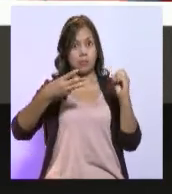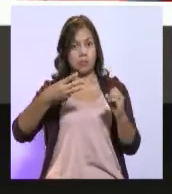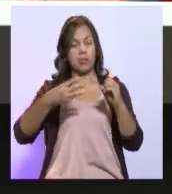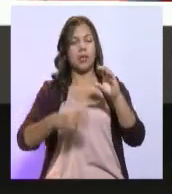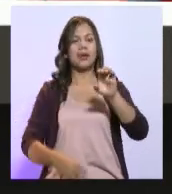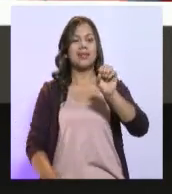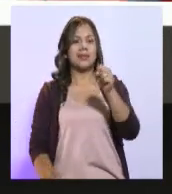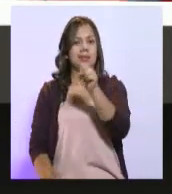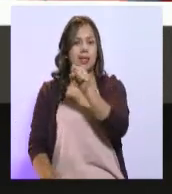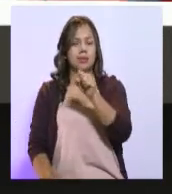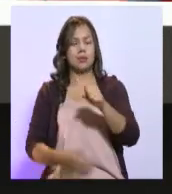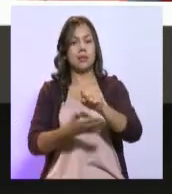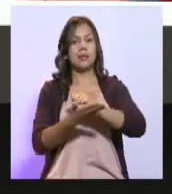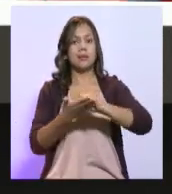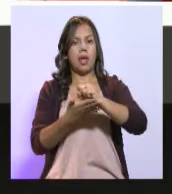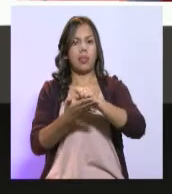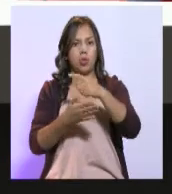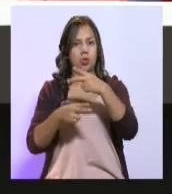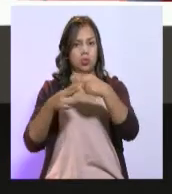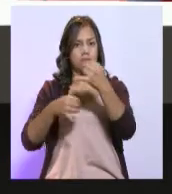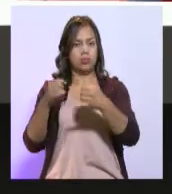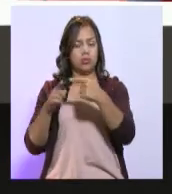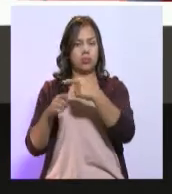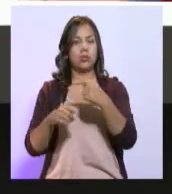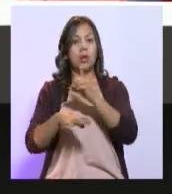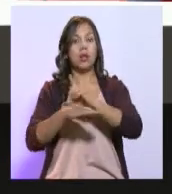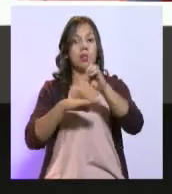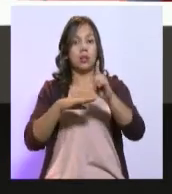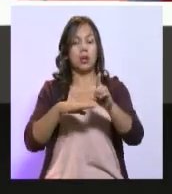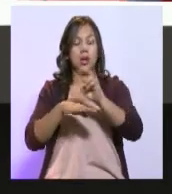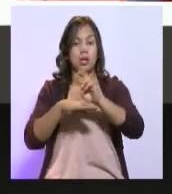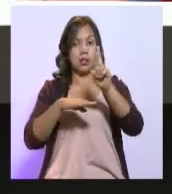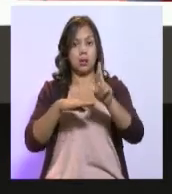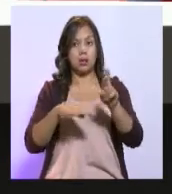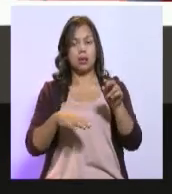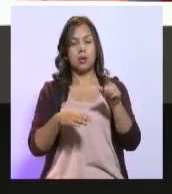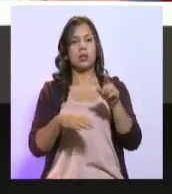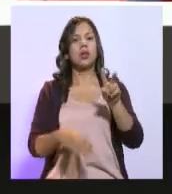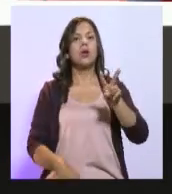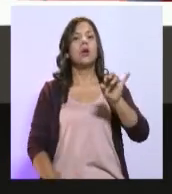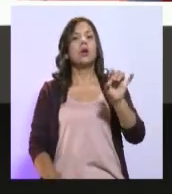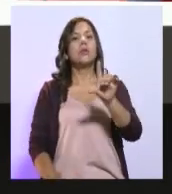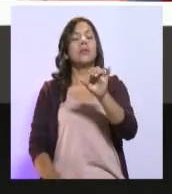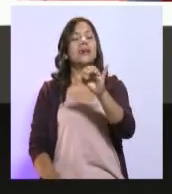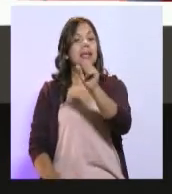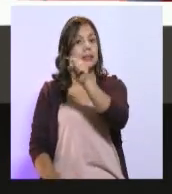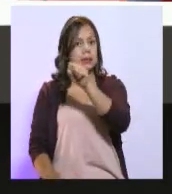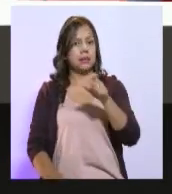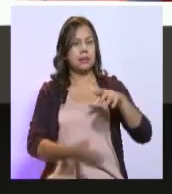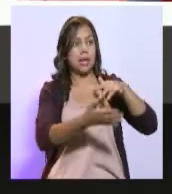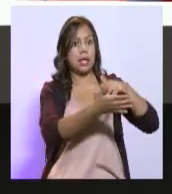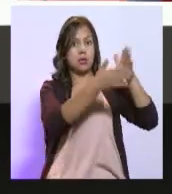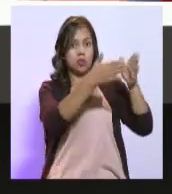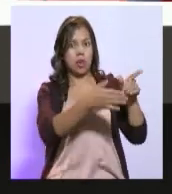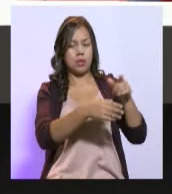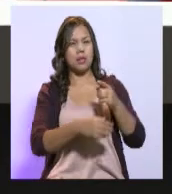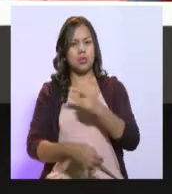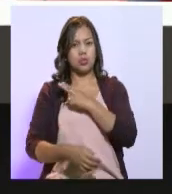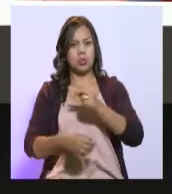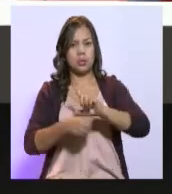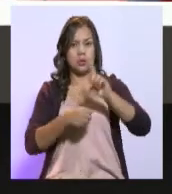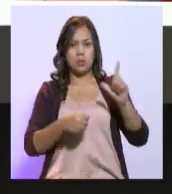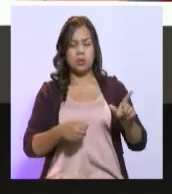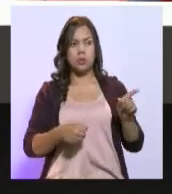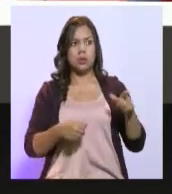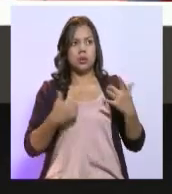Santos, el rector de la Universidad Nacional de Loja, Gustavo Villasís, docentes y estudiantes de la institución dieron sus puntos de vista sobre la